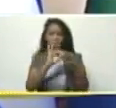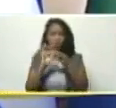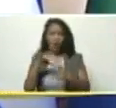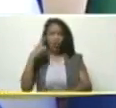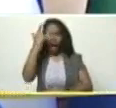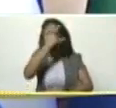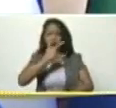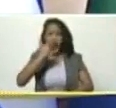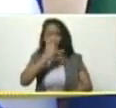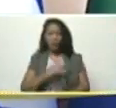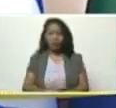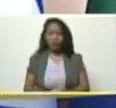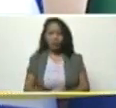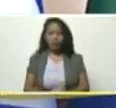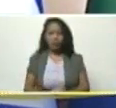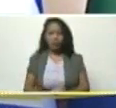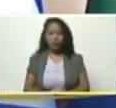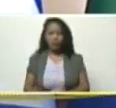Africana,